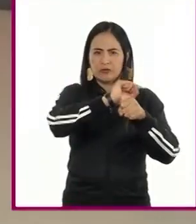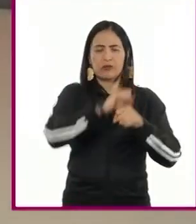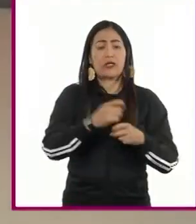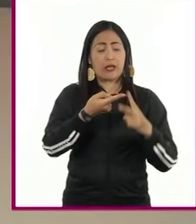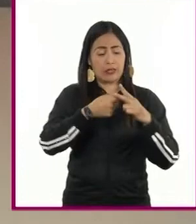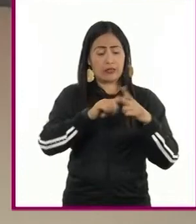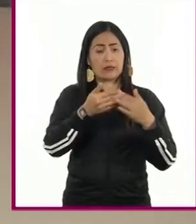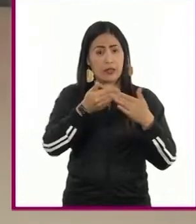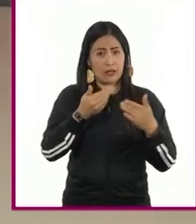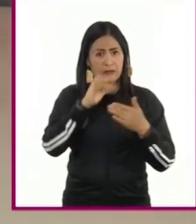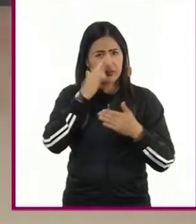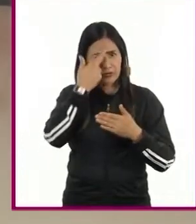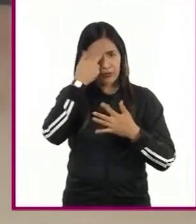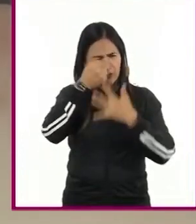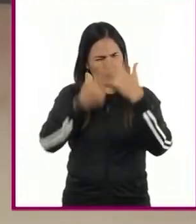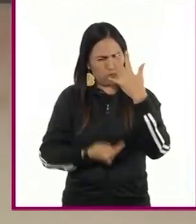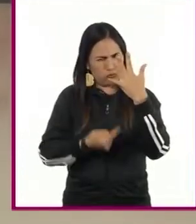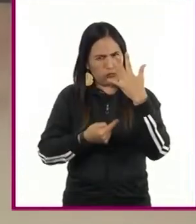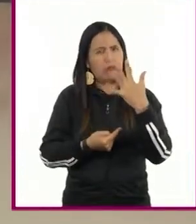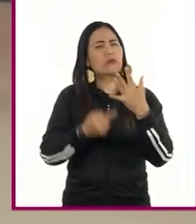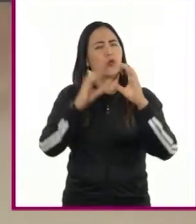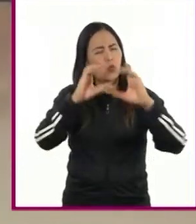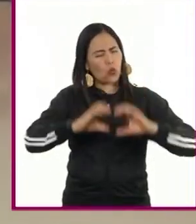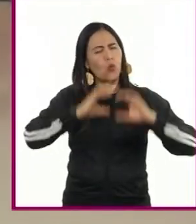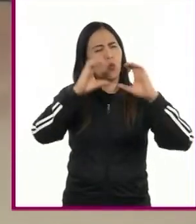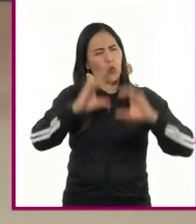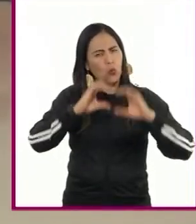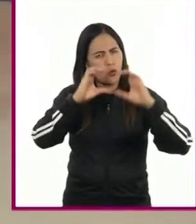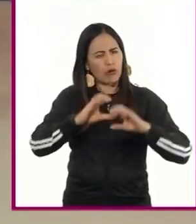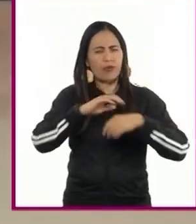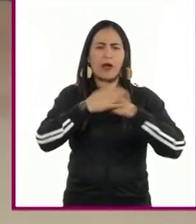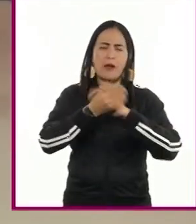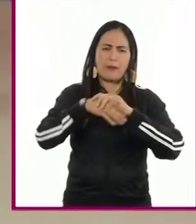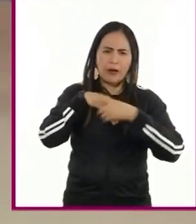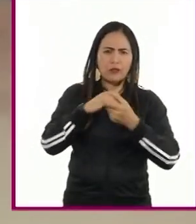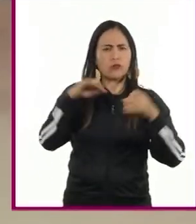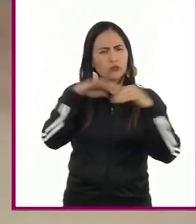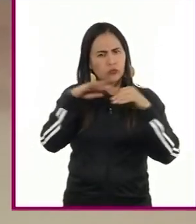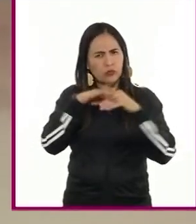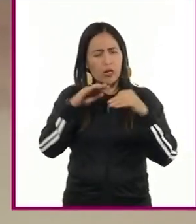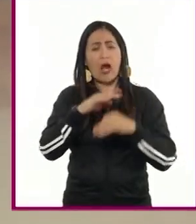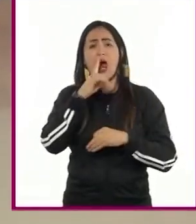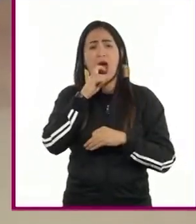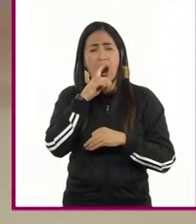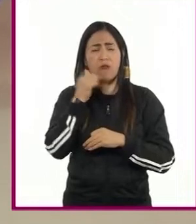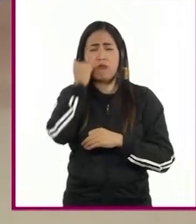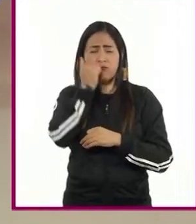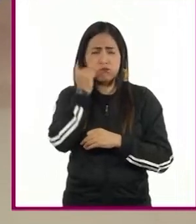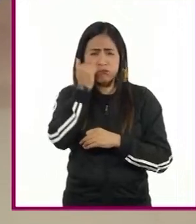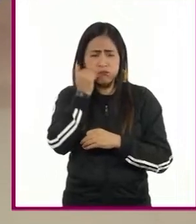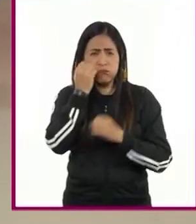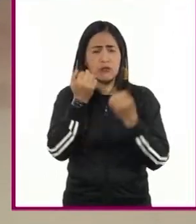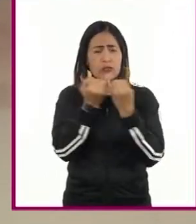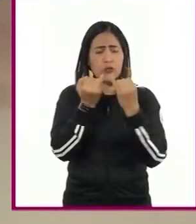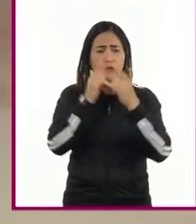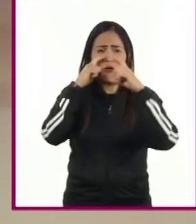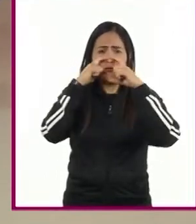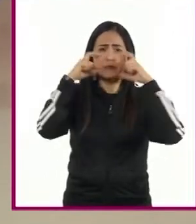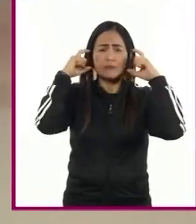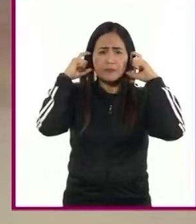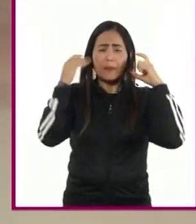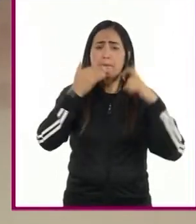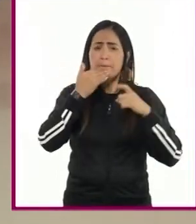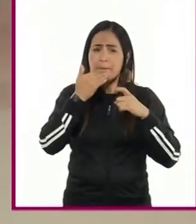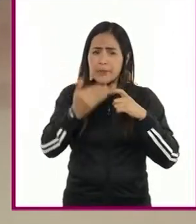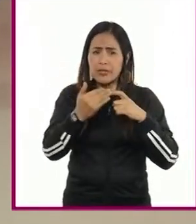Antes de iniciar, les recuerdo que debemos seguir cuidándonos, lavando frecuentemente nuestras manos con agua y abundante jabón, usando el cubrebocas adecuadamente,